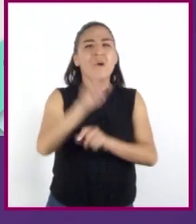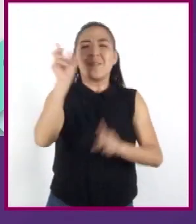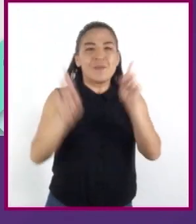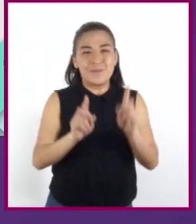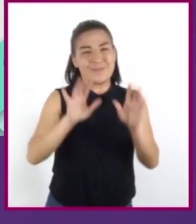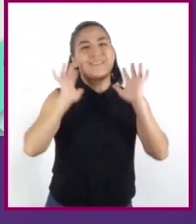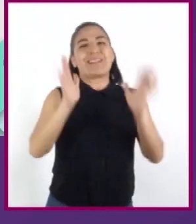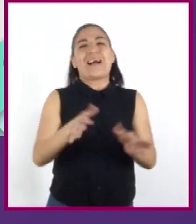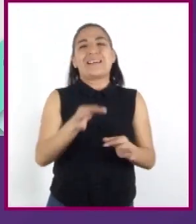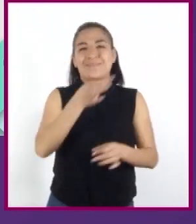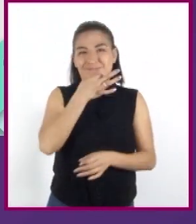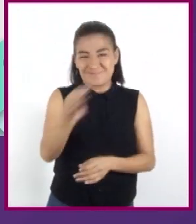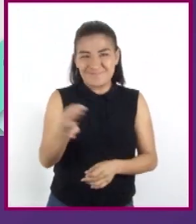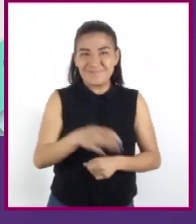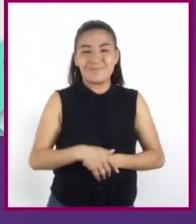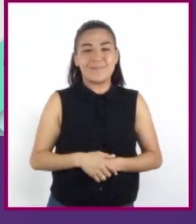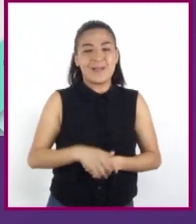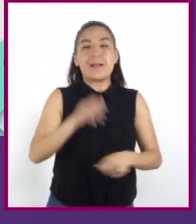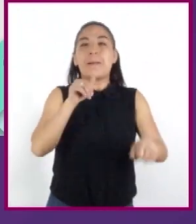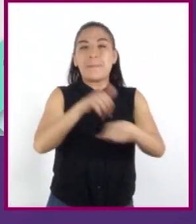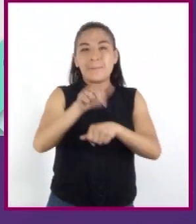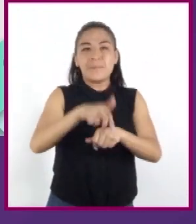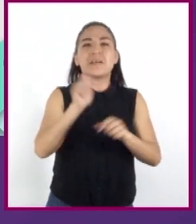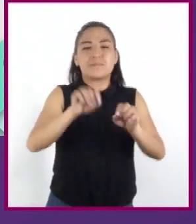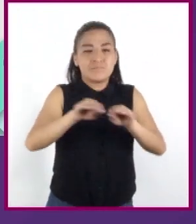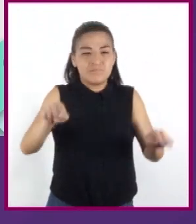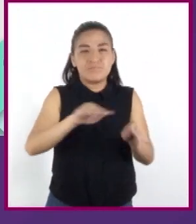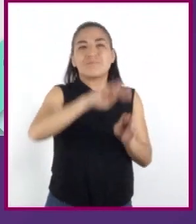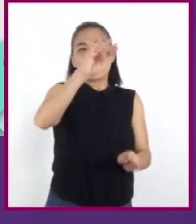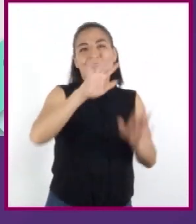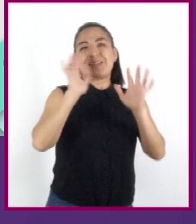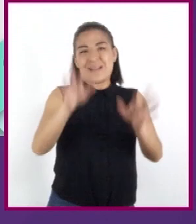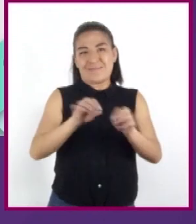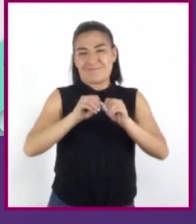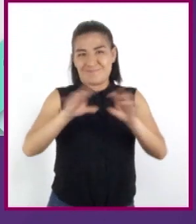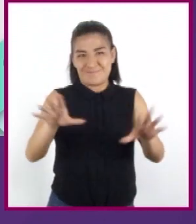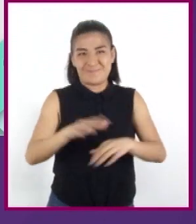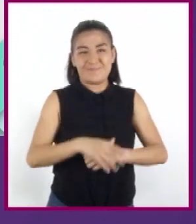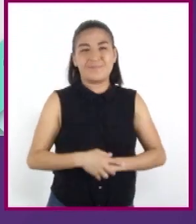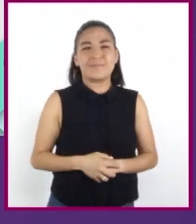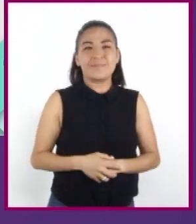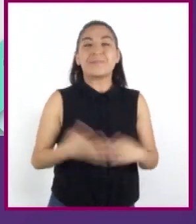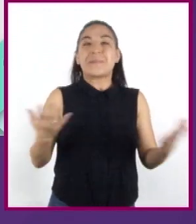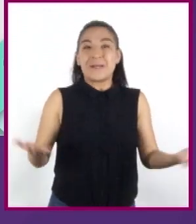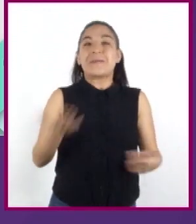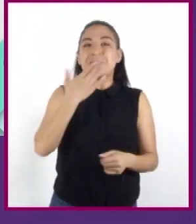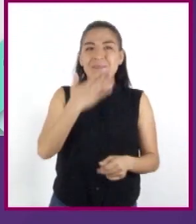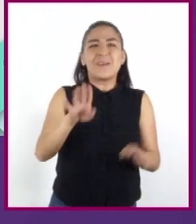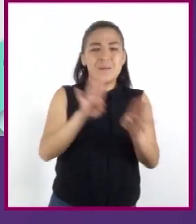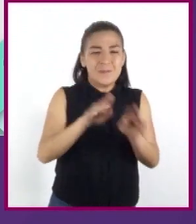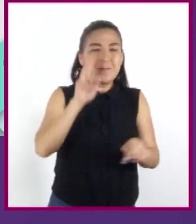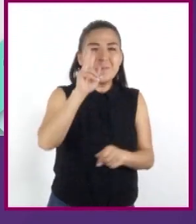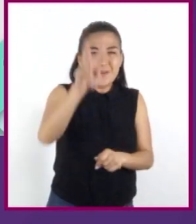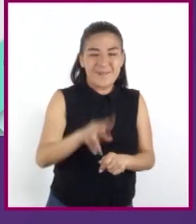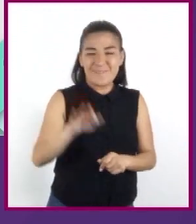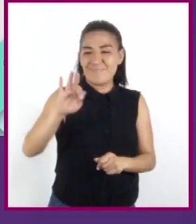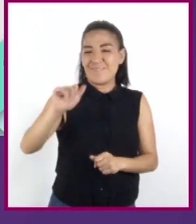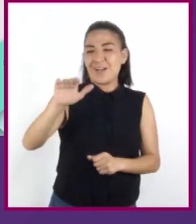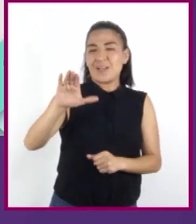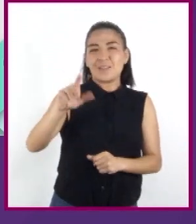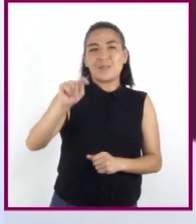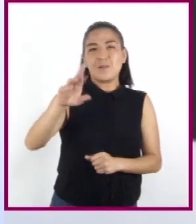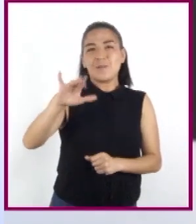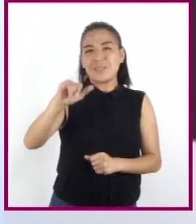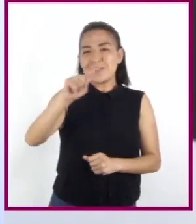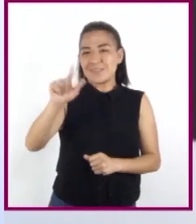ha revelado, es decir, las medidas ahora han aparecido. Qué bien que la factorización te ayudó a resolver tu